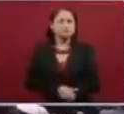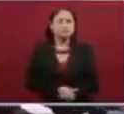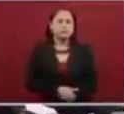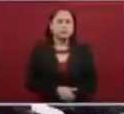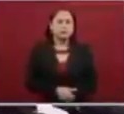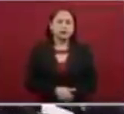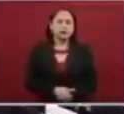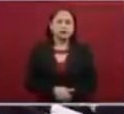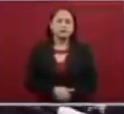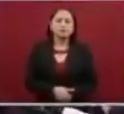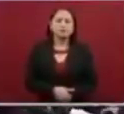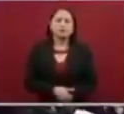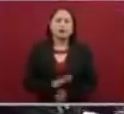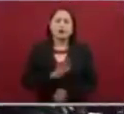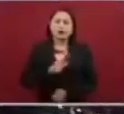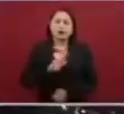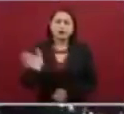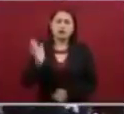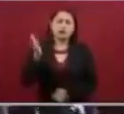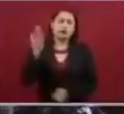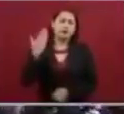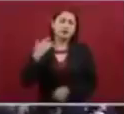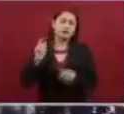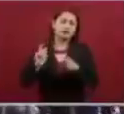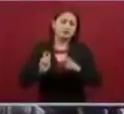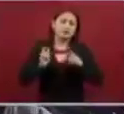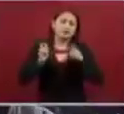Se han entregado